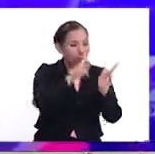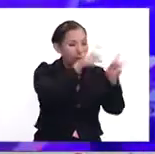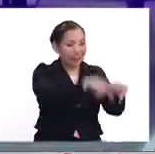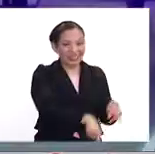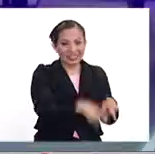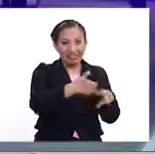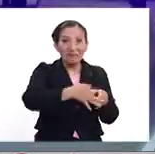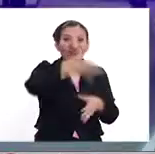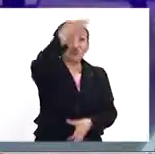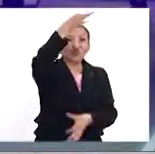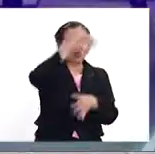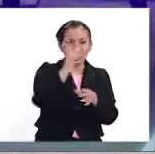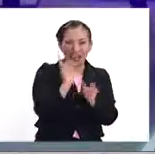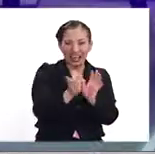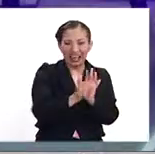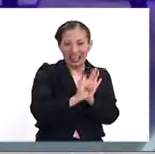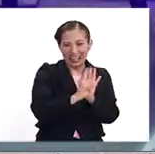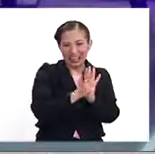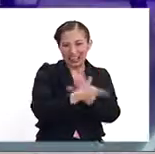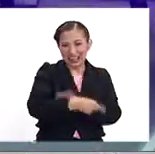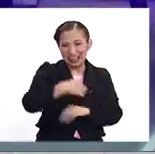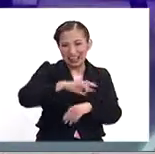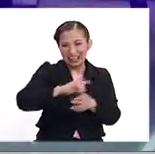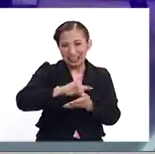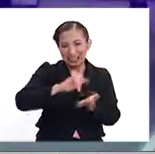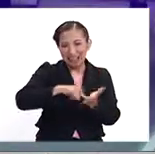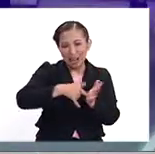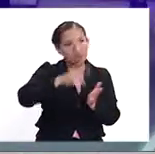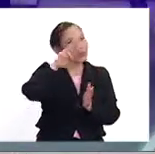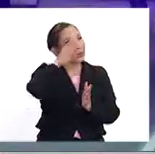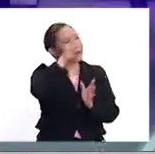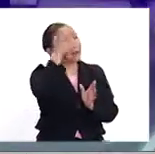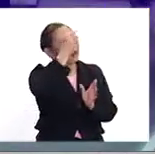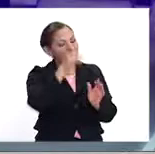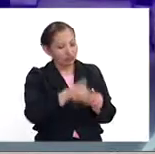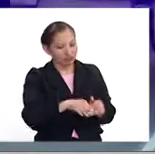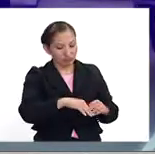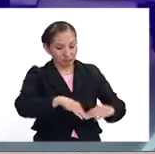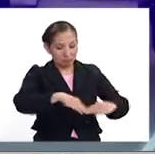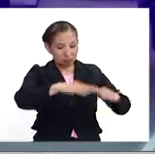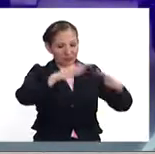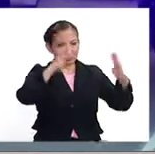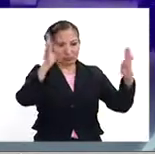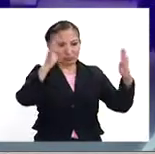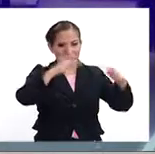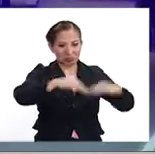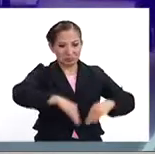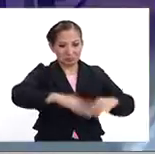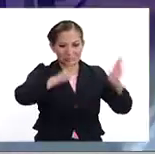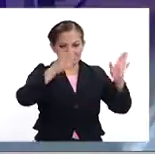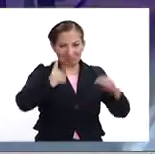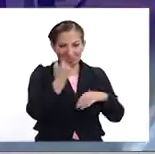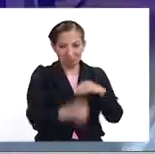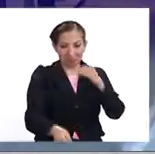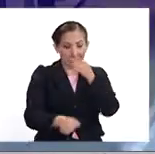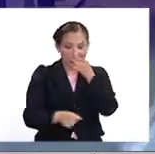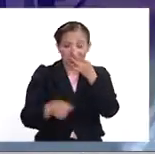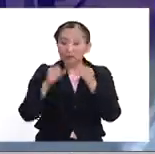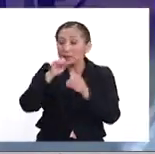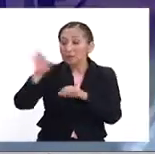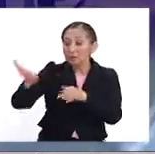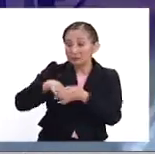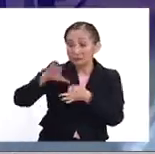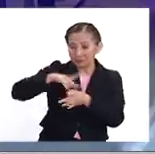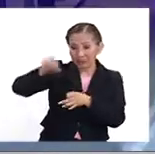Torre de Londres, este puente emblemático que se levanta para dejar pasar a los barcos grandes. También muy cerca de ahí